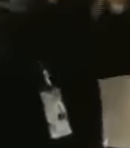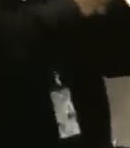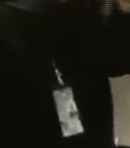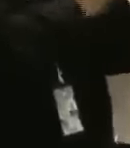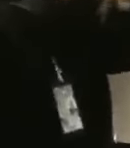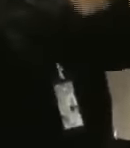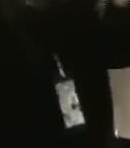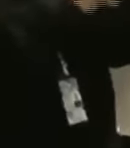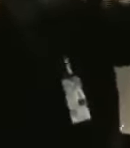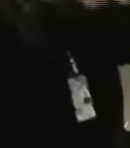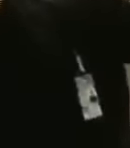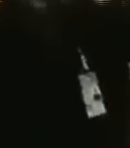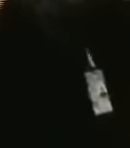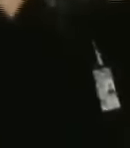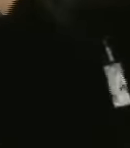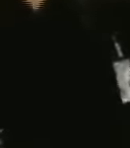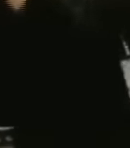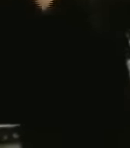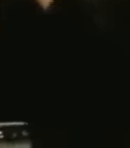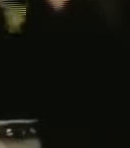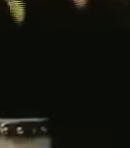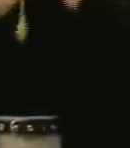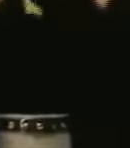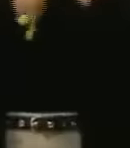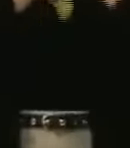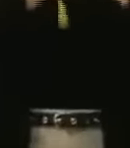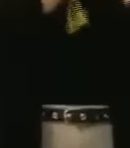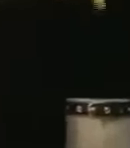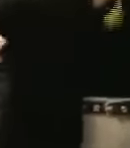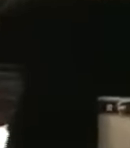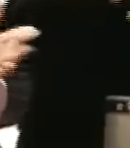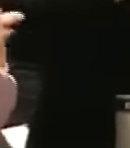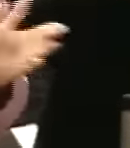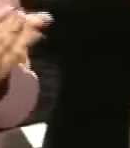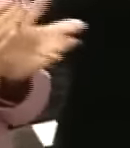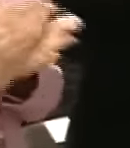el pulso de llevar